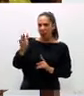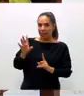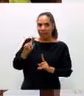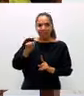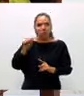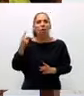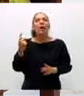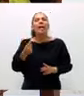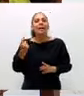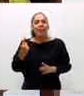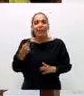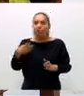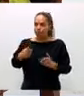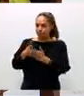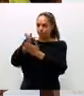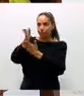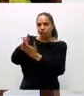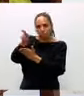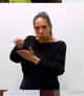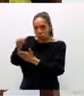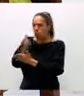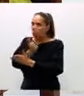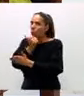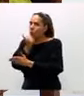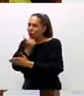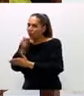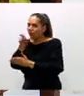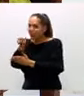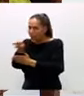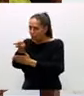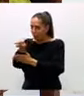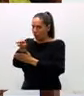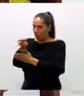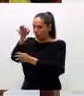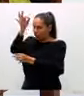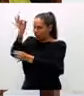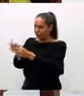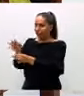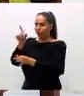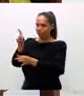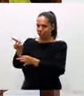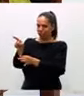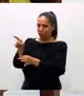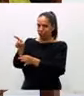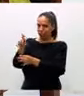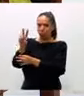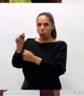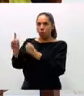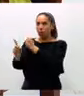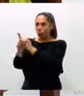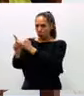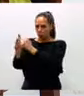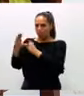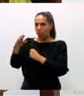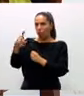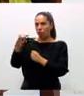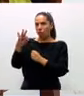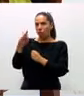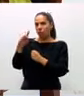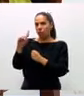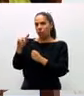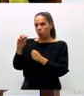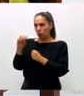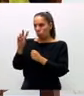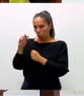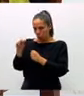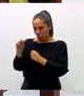que hacer una intervención específica, no es propiamente un conflicto. Ahí puede ser que si